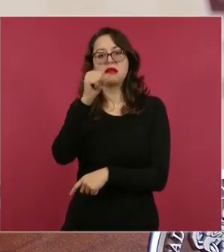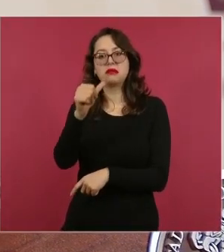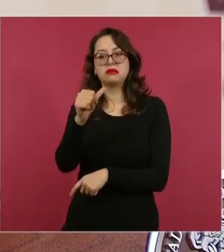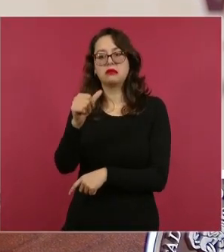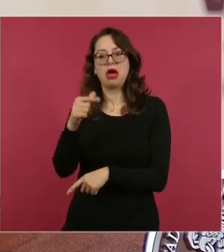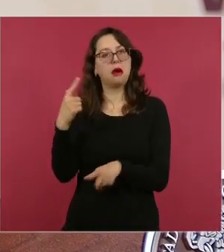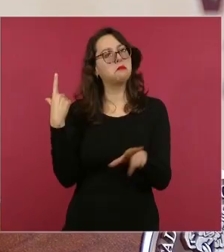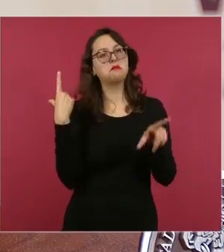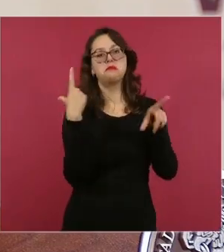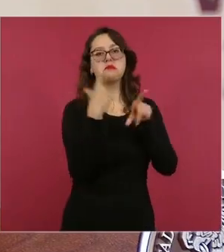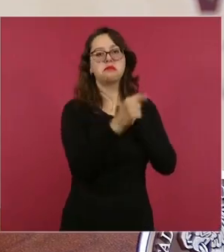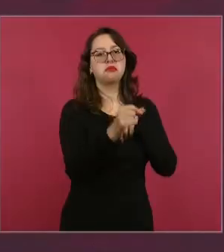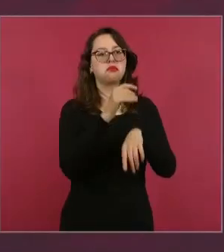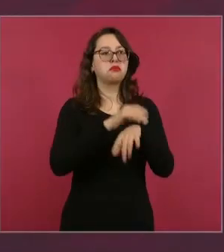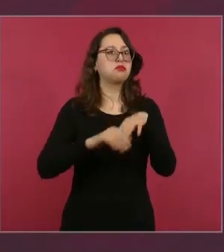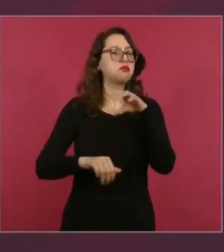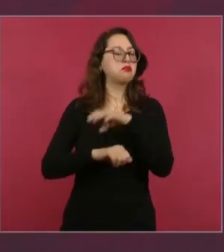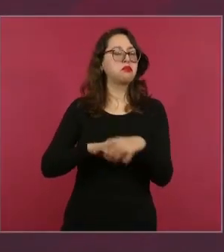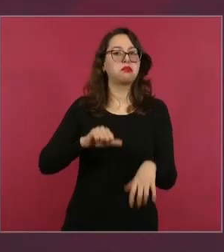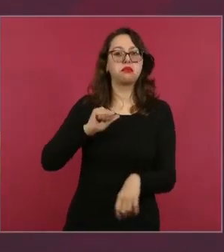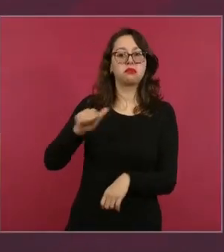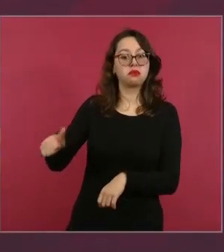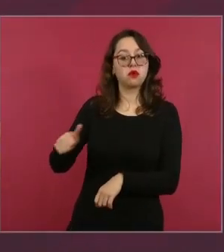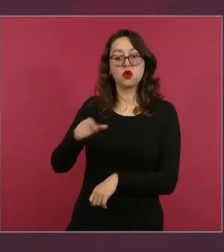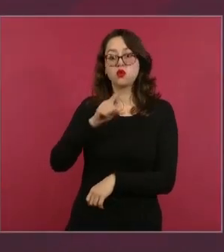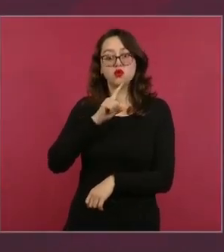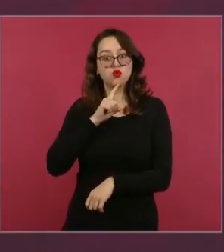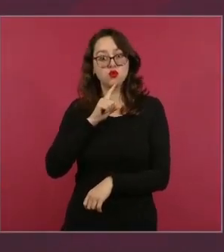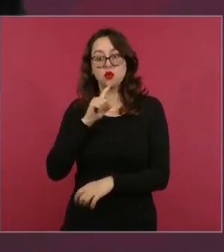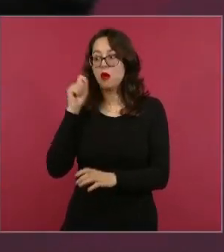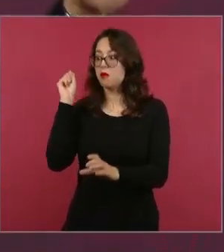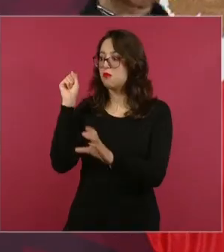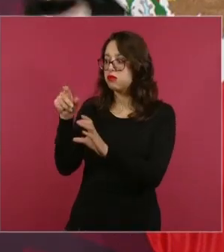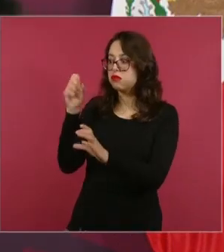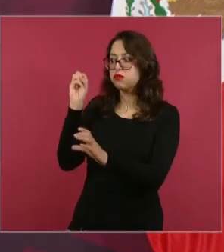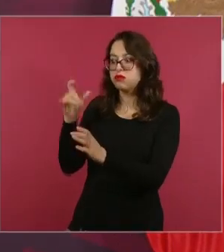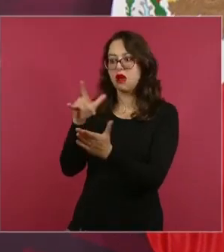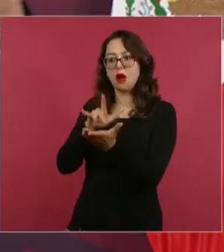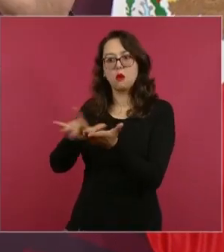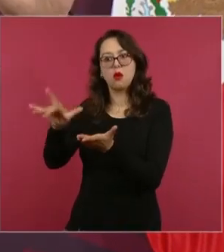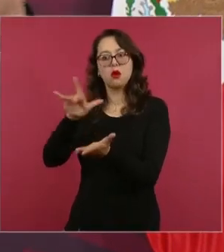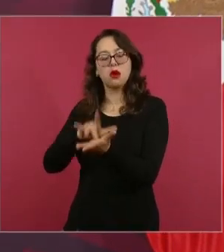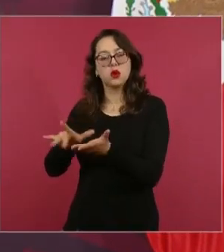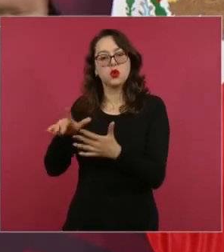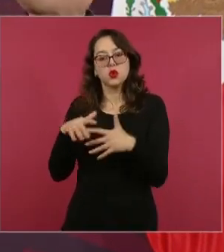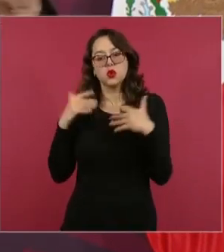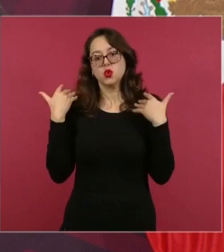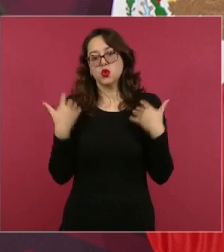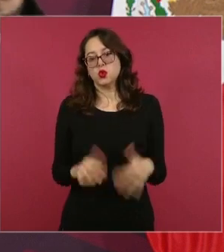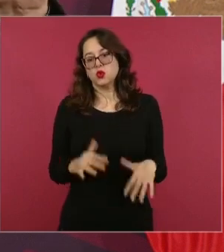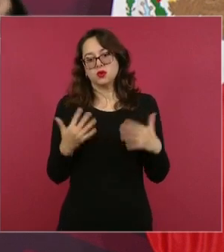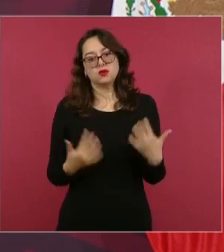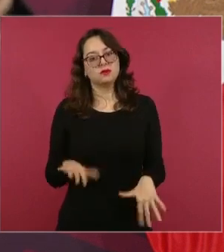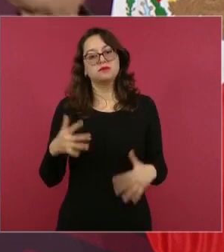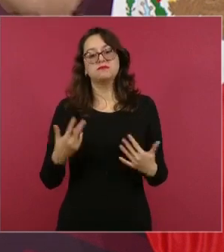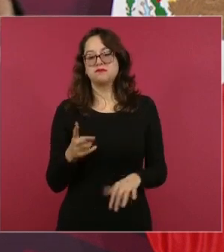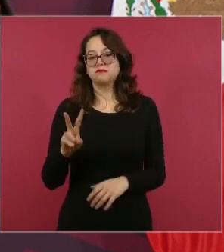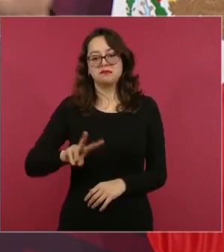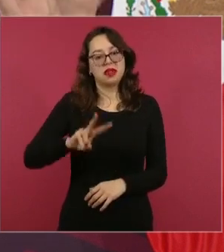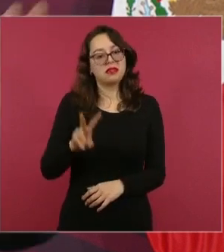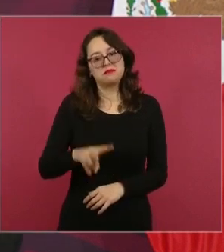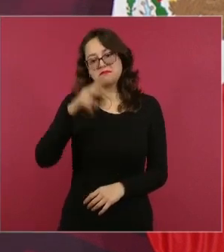la espalda a sus familiares de sus países de origen eso es único